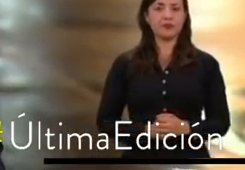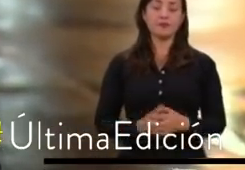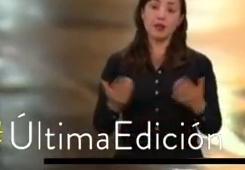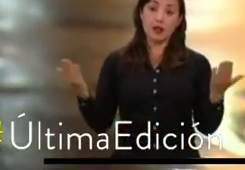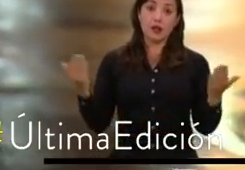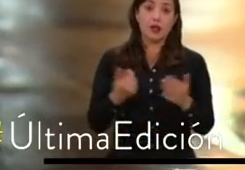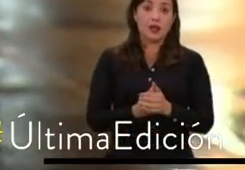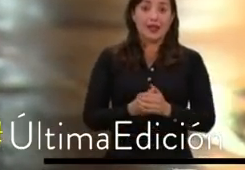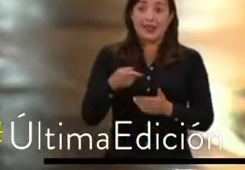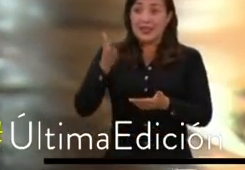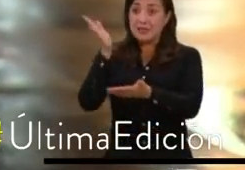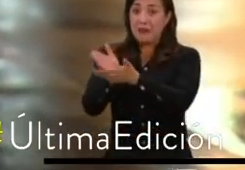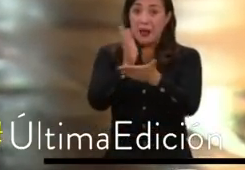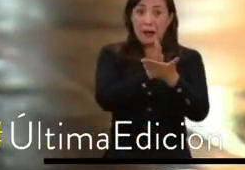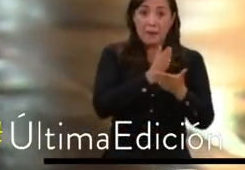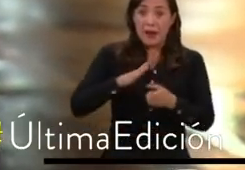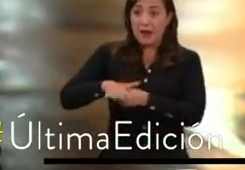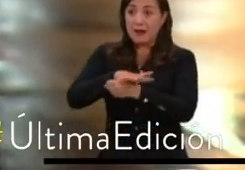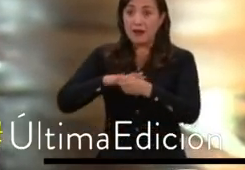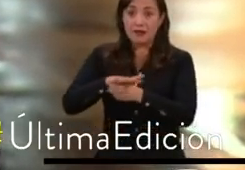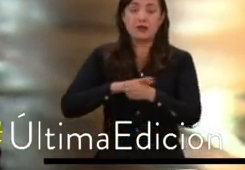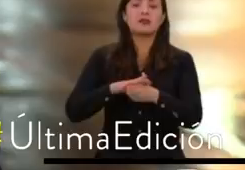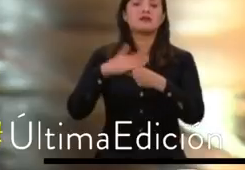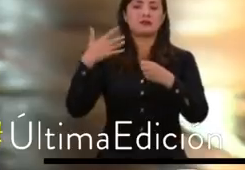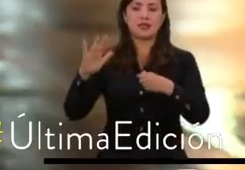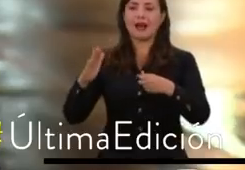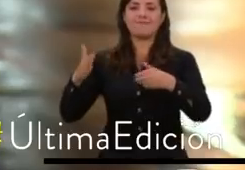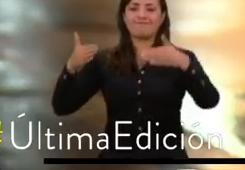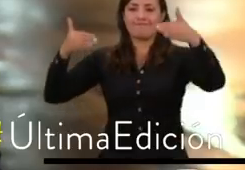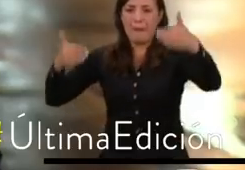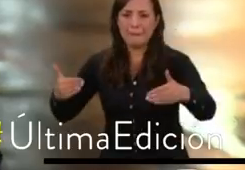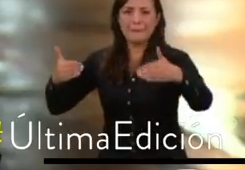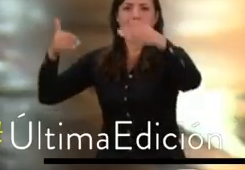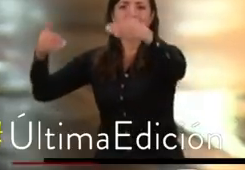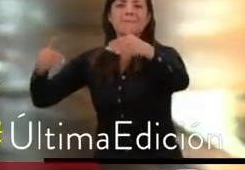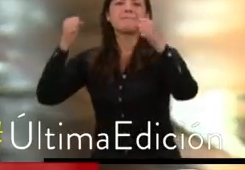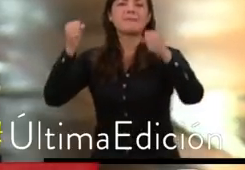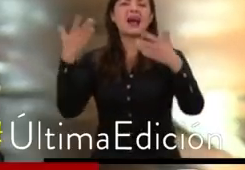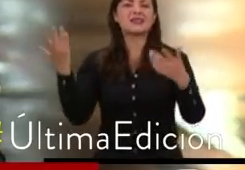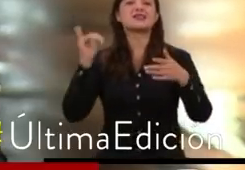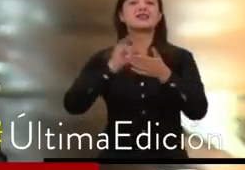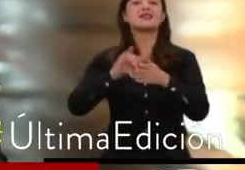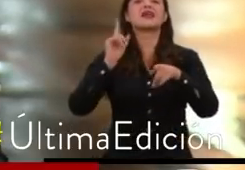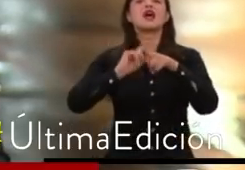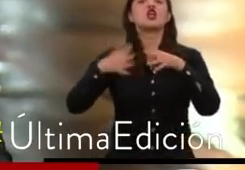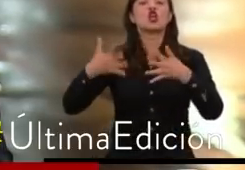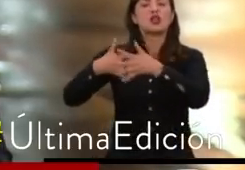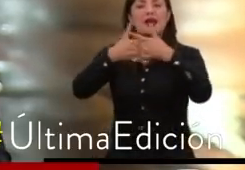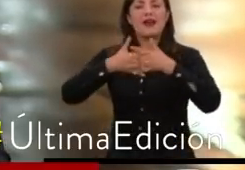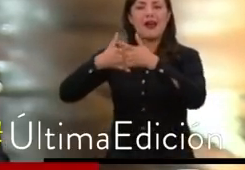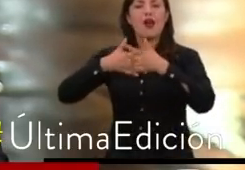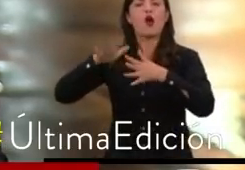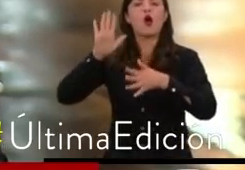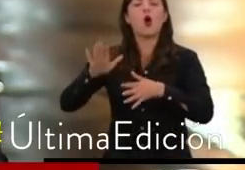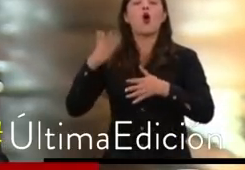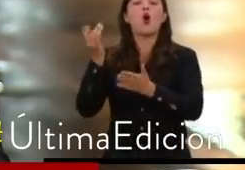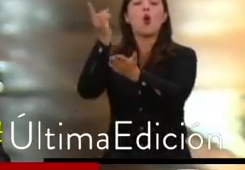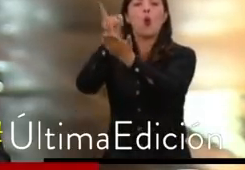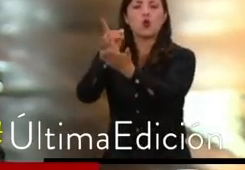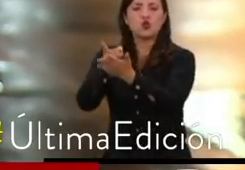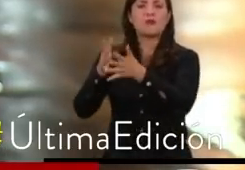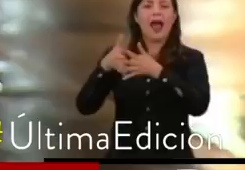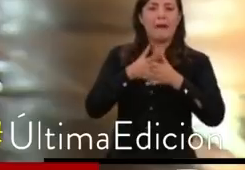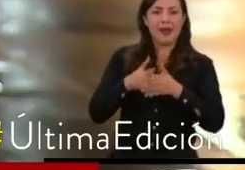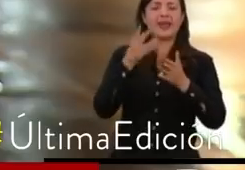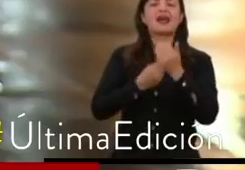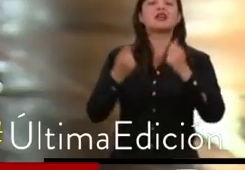Pues todos estos hechos han mantenido cierres, principalmente en la noche, en los portales de Usme, Las Américas y también en el portal de Suba.